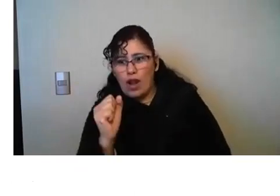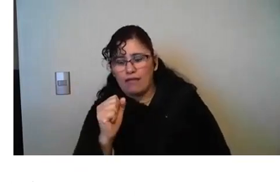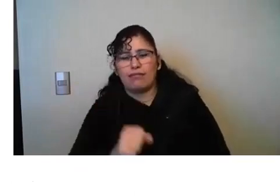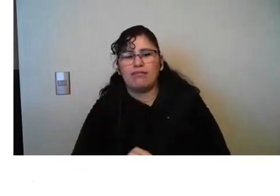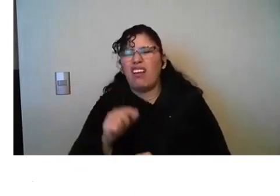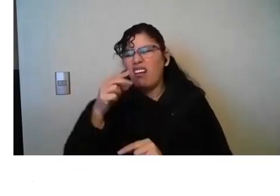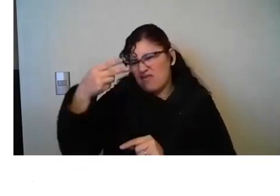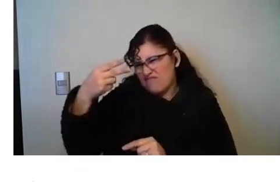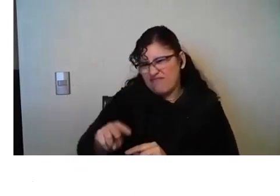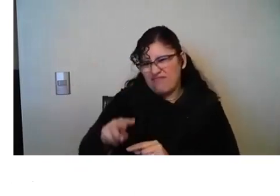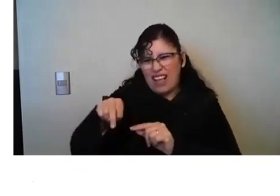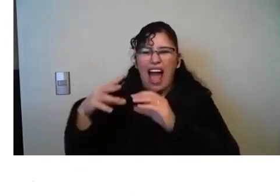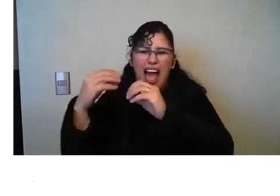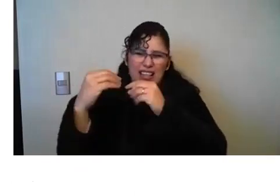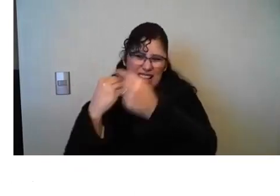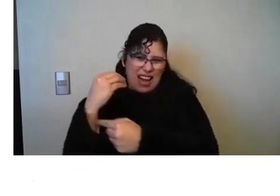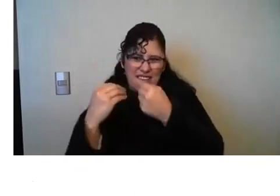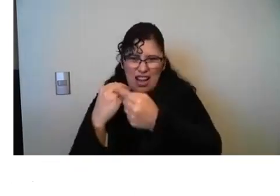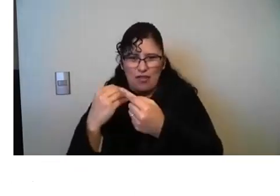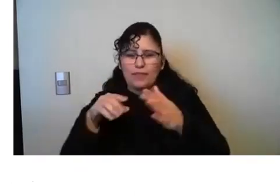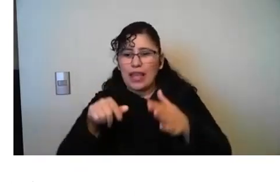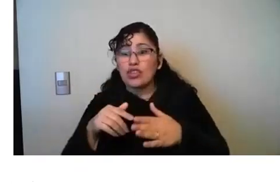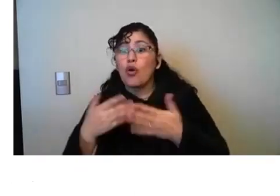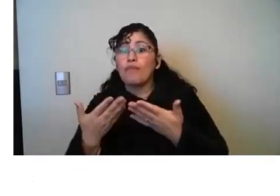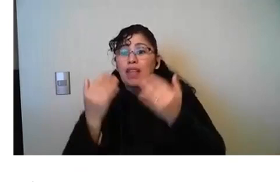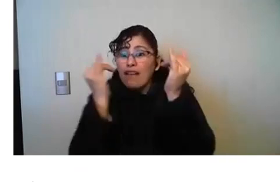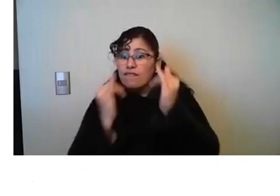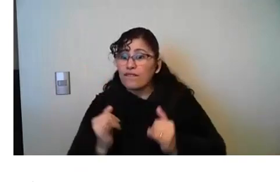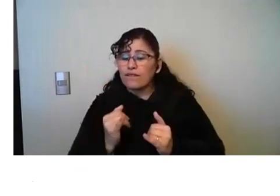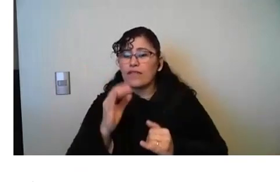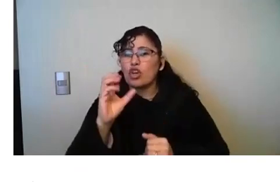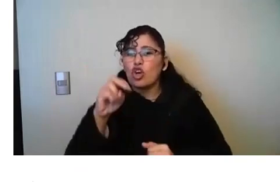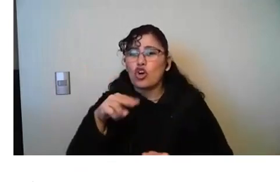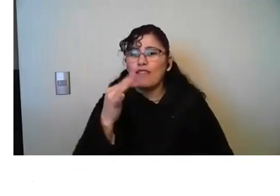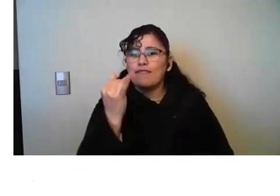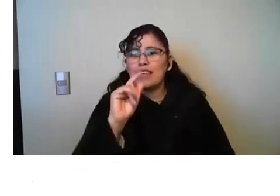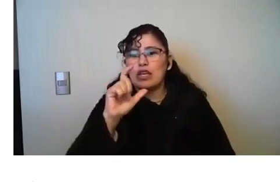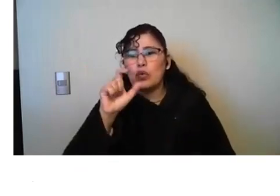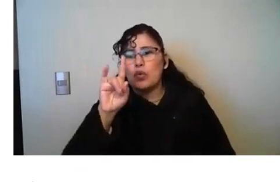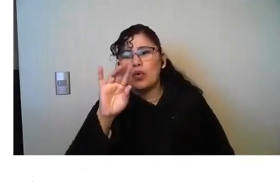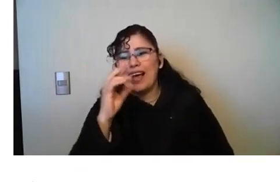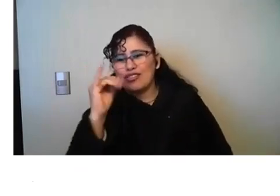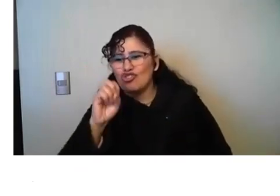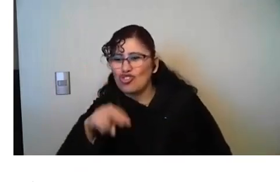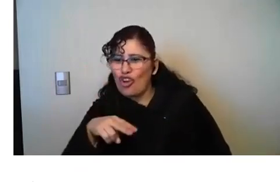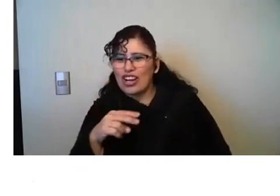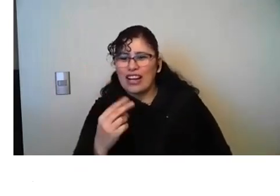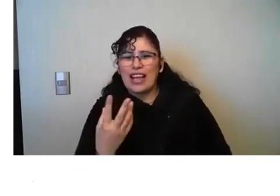de la configuración externa, que nosotros en esta parte de la asignatura no la vamos a